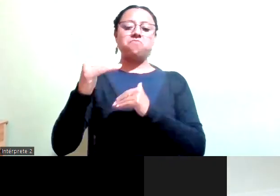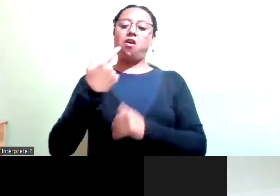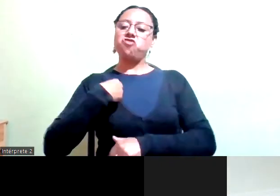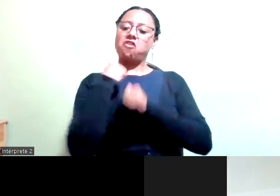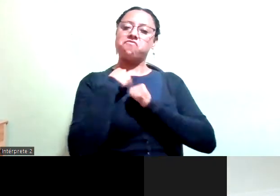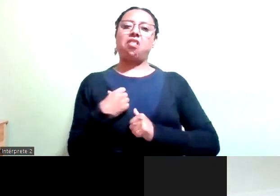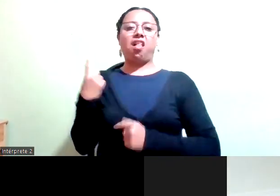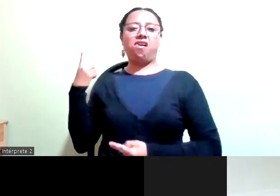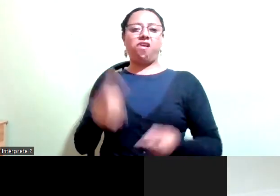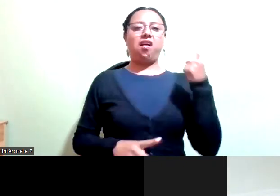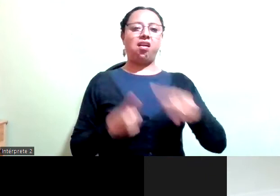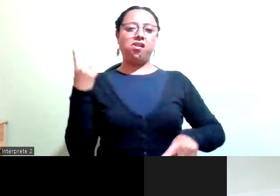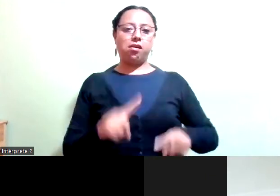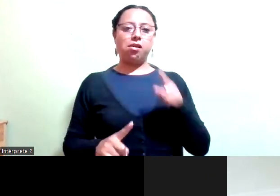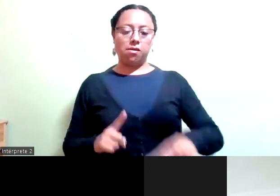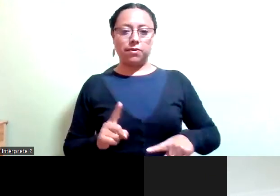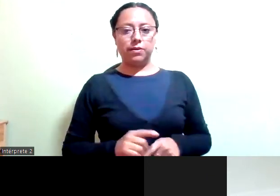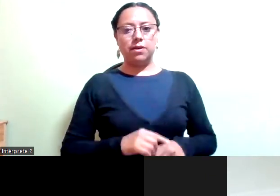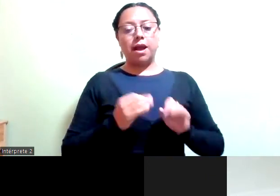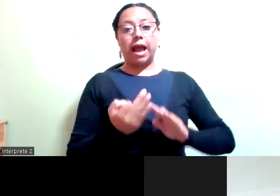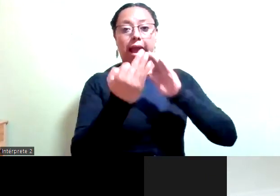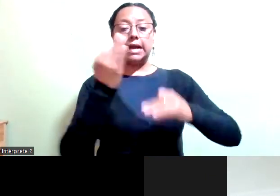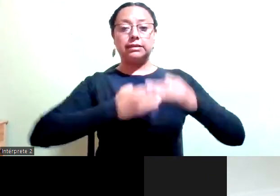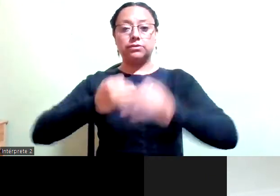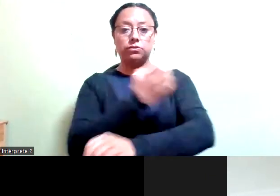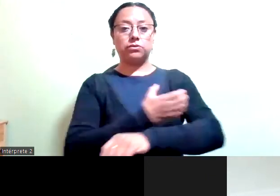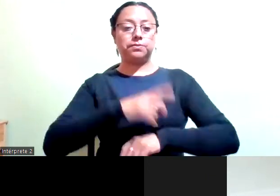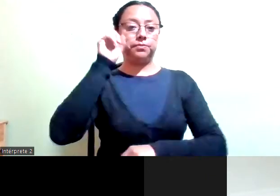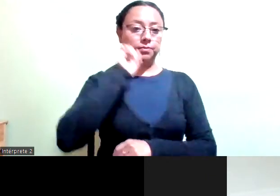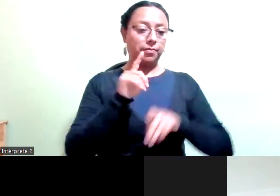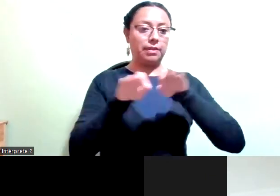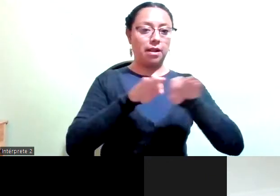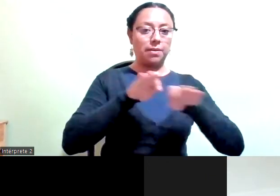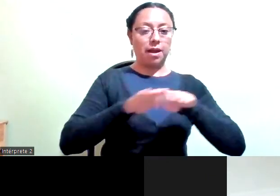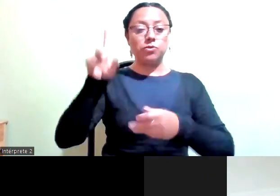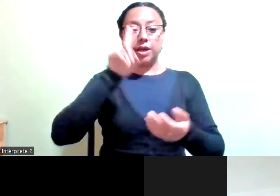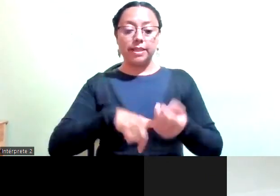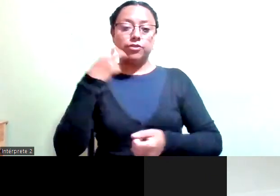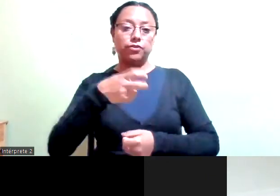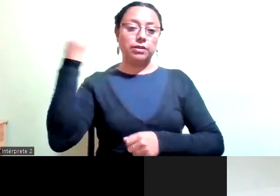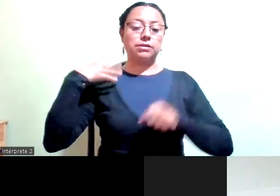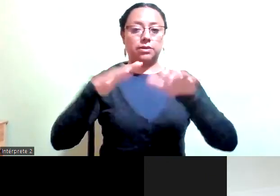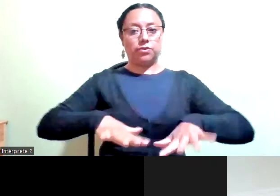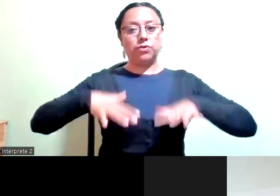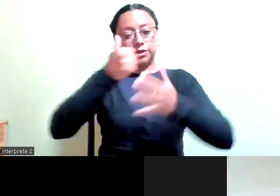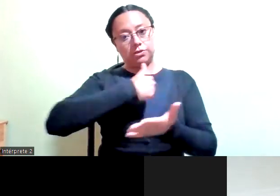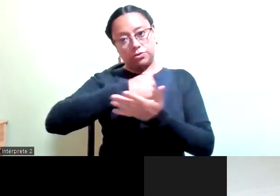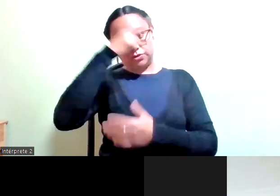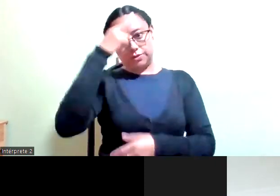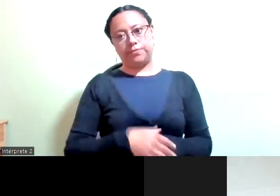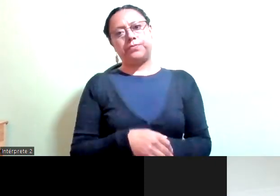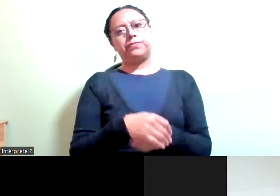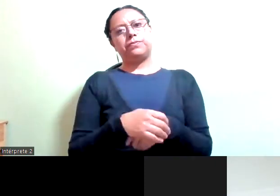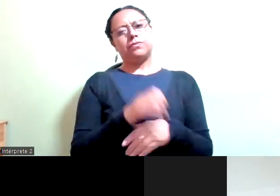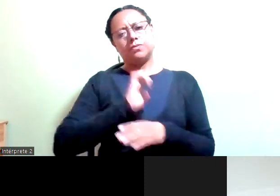autoritarismo ante las compañeras que elaboramos en el Congreso de la Ciudad de México, y que valdría la